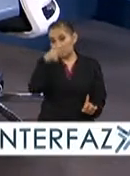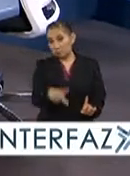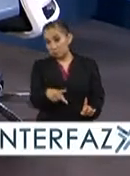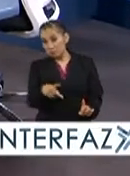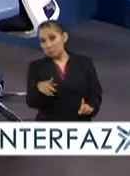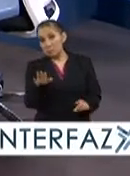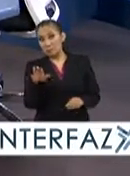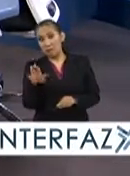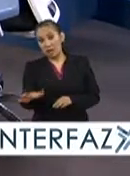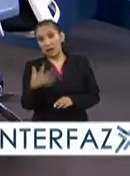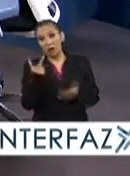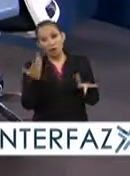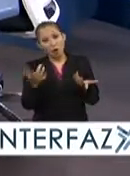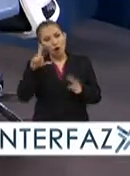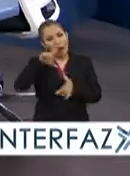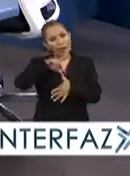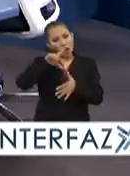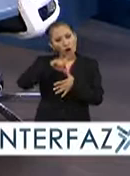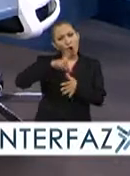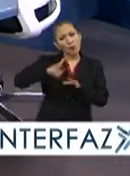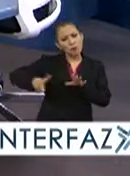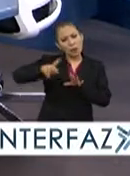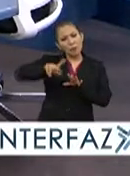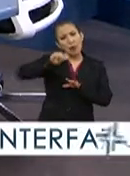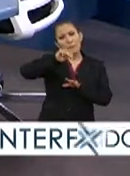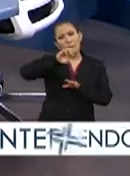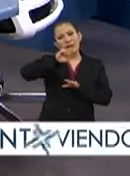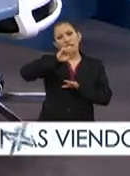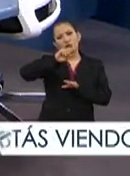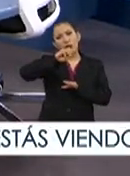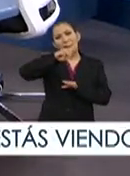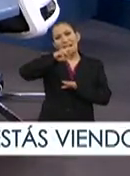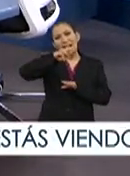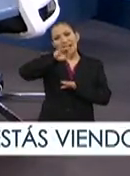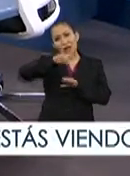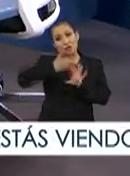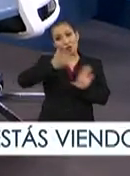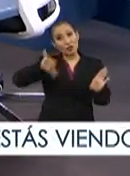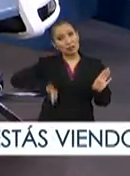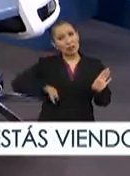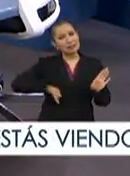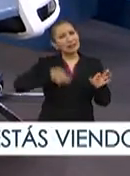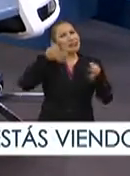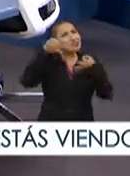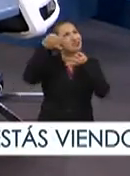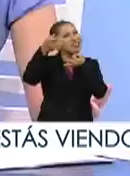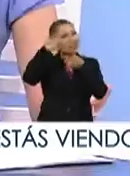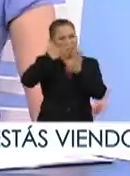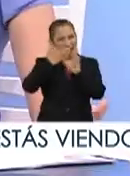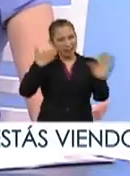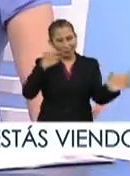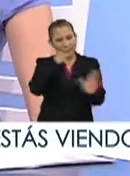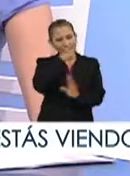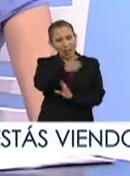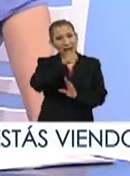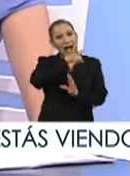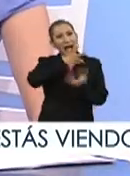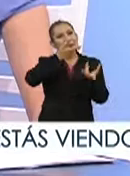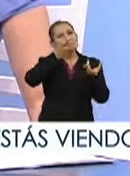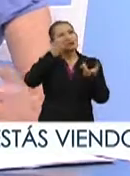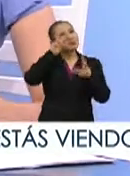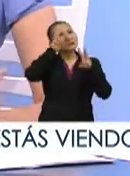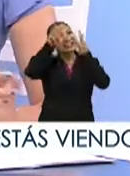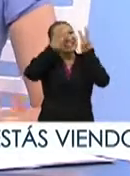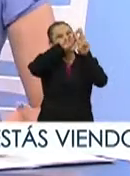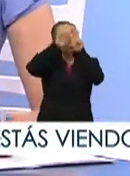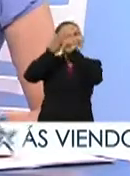mexicanos, los latinos o los pueblos de Mesoamérica nos interesa muchísimo porque, como lo comentábamos, pues la astronomía es